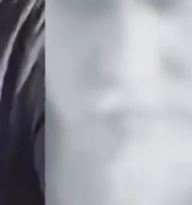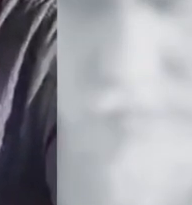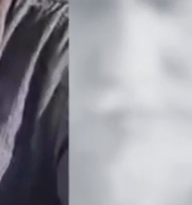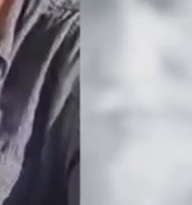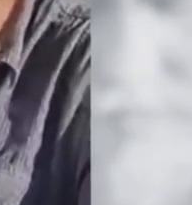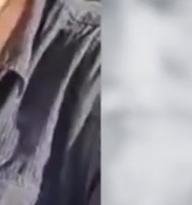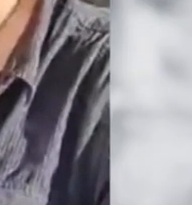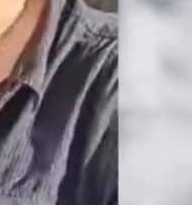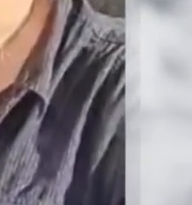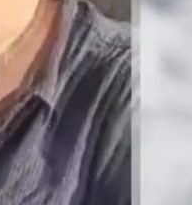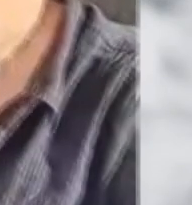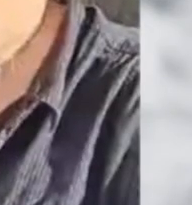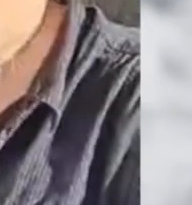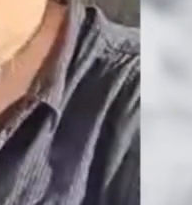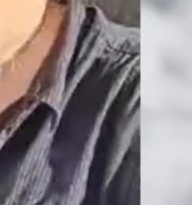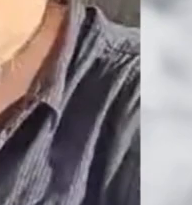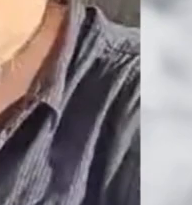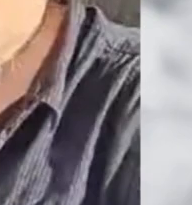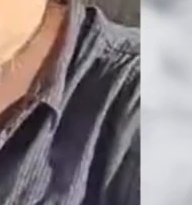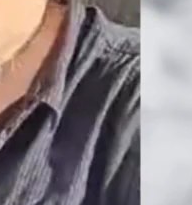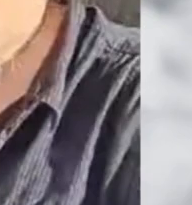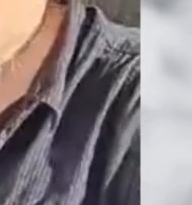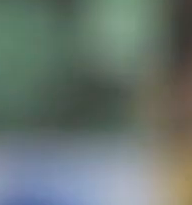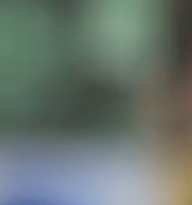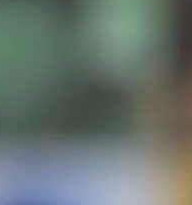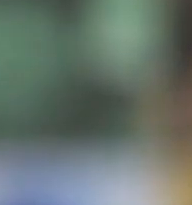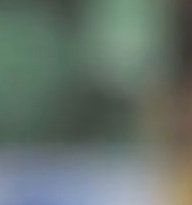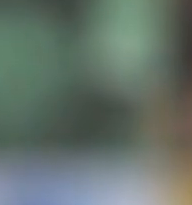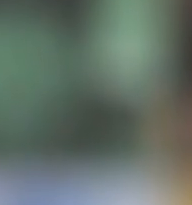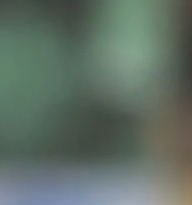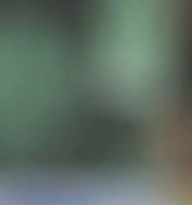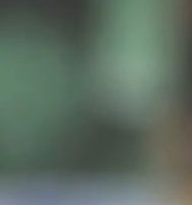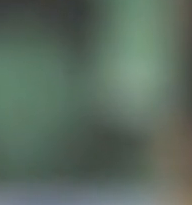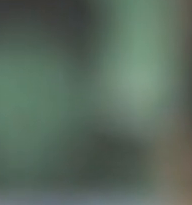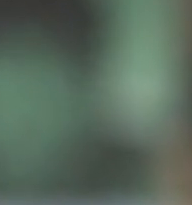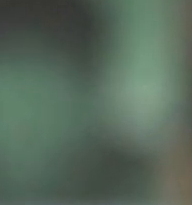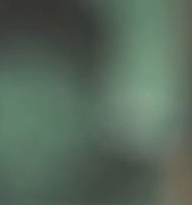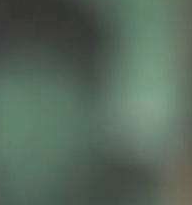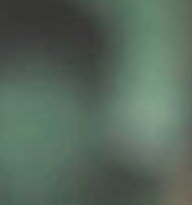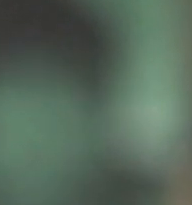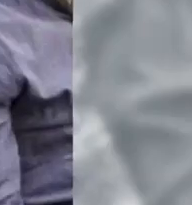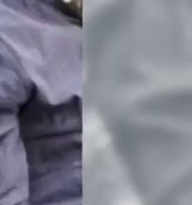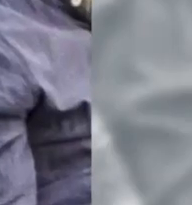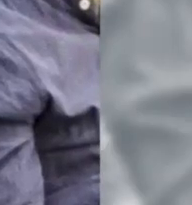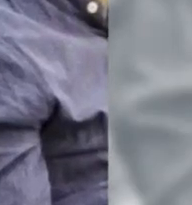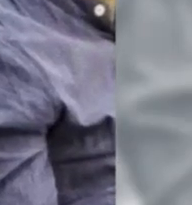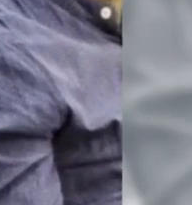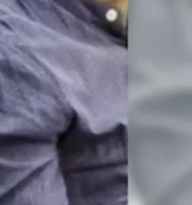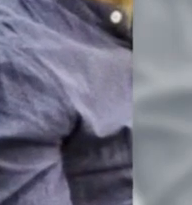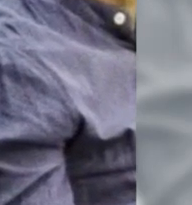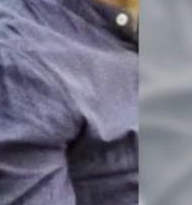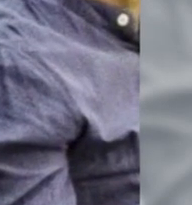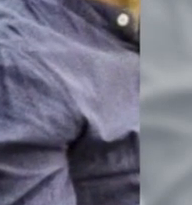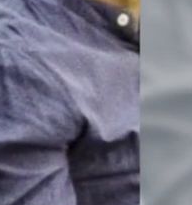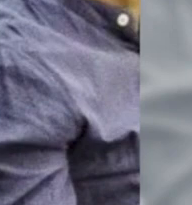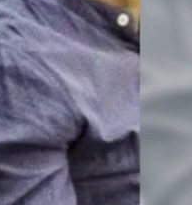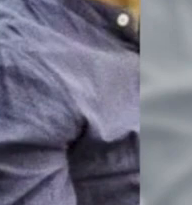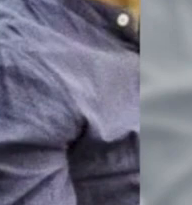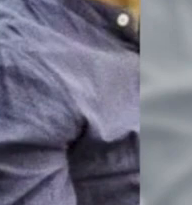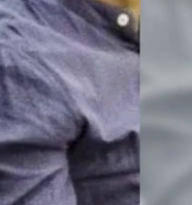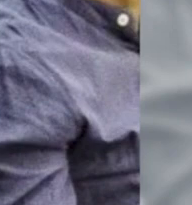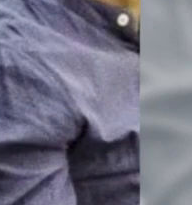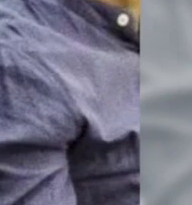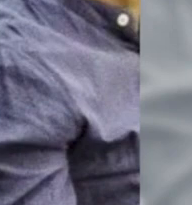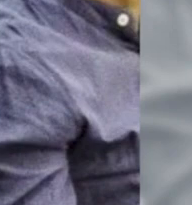han gastado esos recursos y finalmente son para lo que están destinados en la zona. El ministro Montes decía ayer que solamente se ha